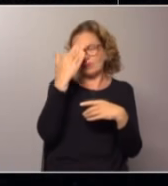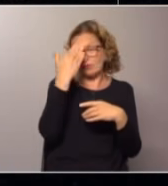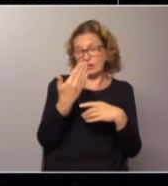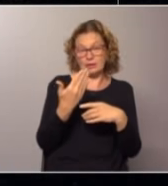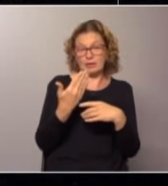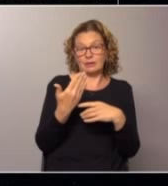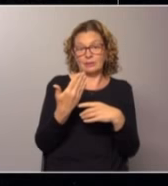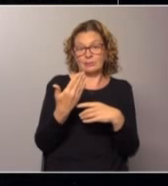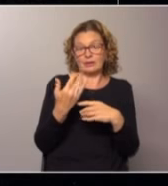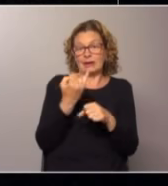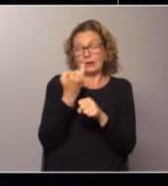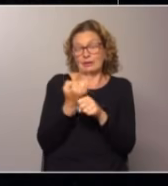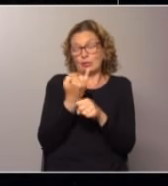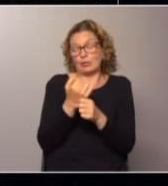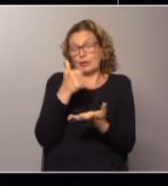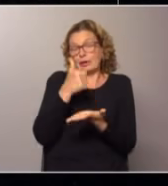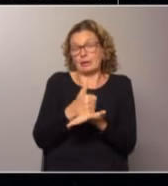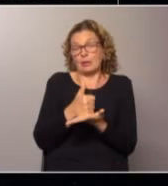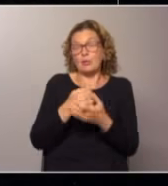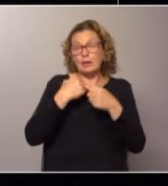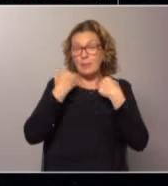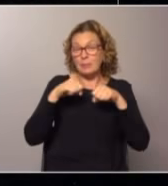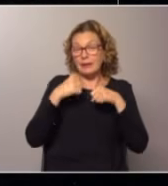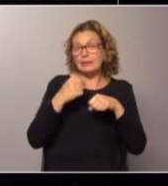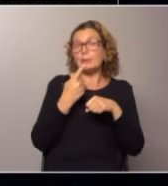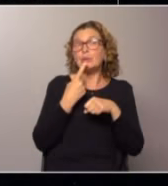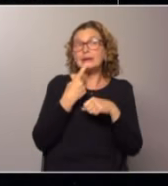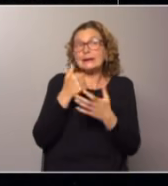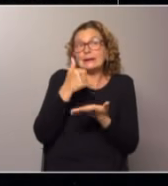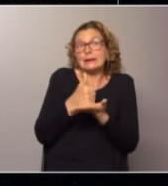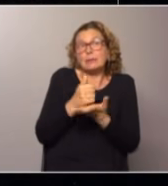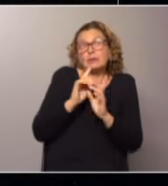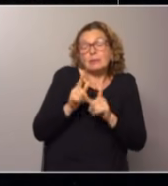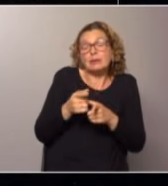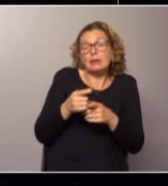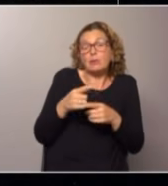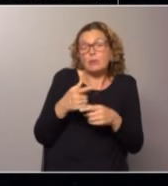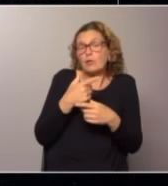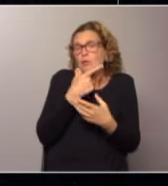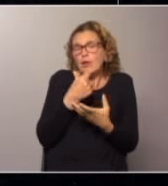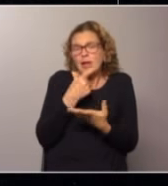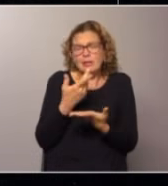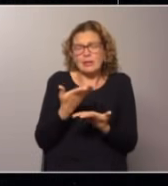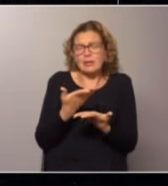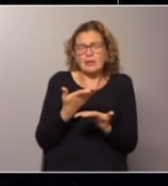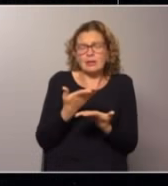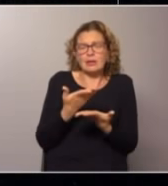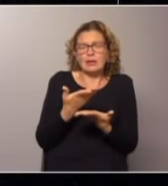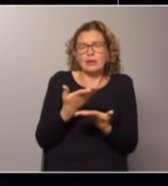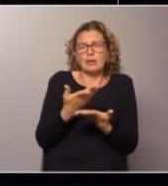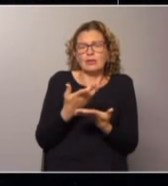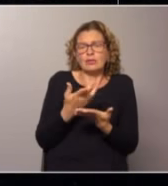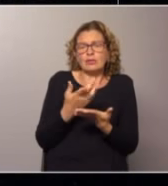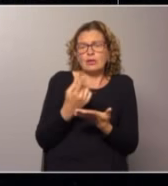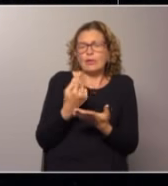las instituciones que ahora tenemos y las prácticas políticas que ahora tenemos que son muy muy simples y lo confían todo a una